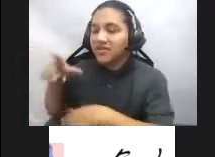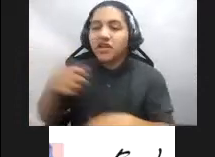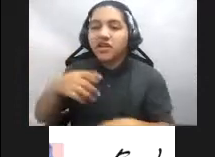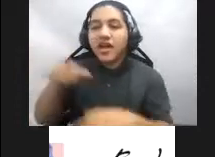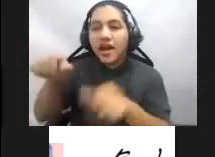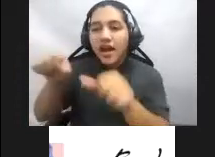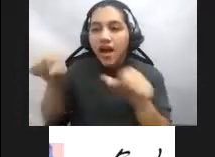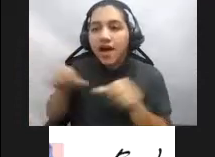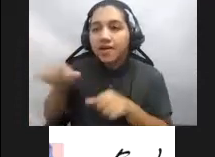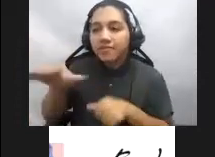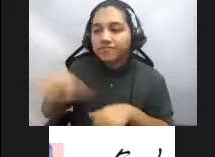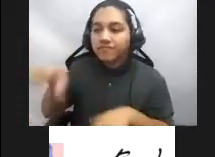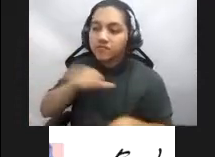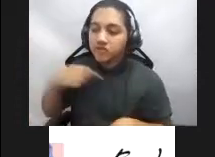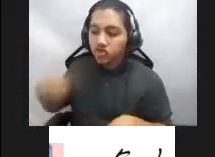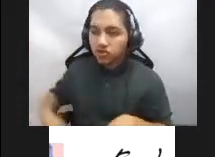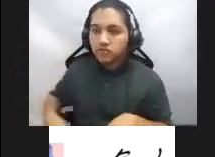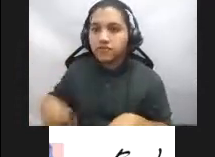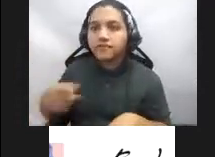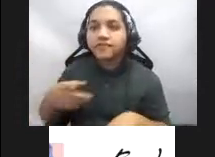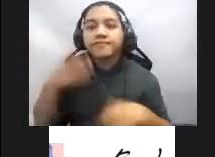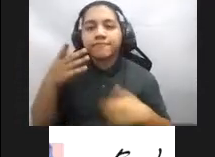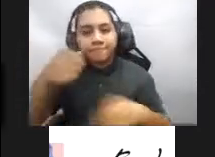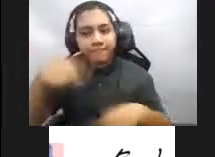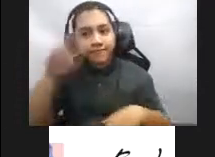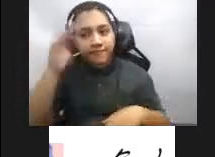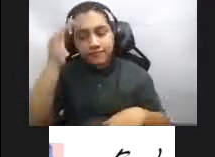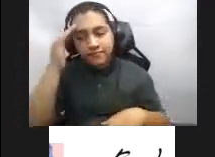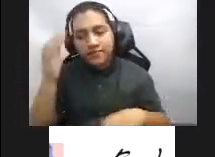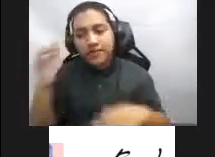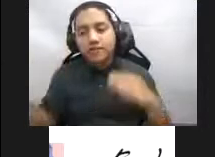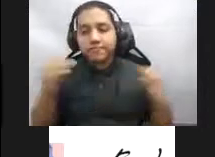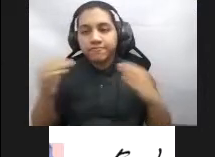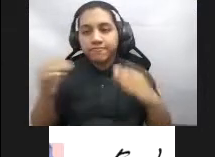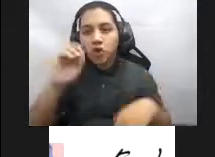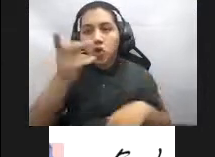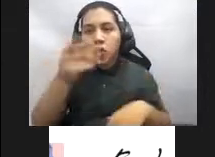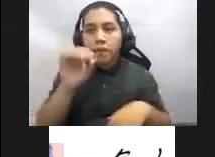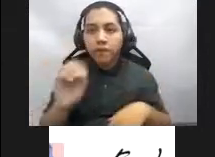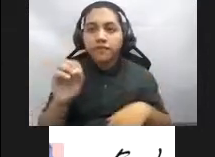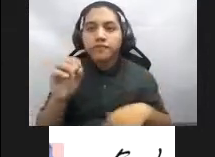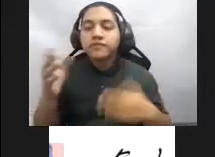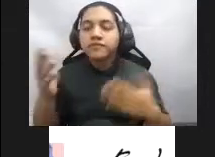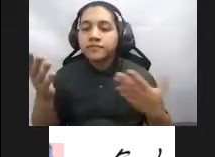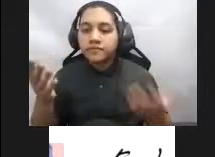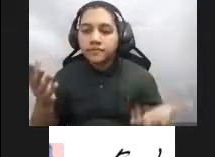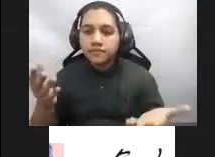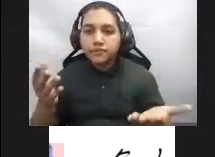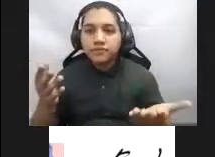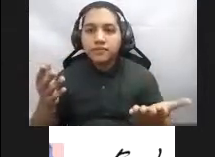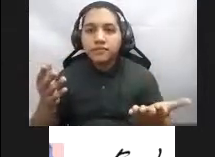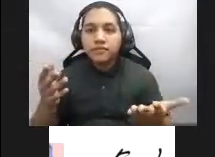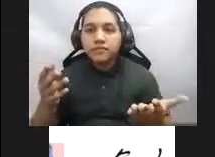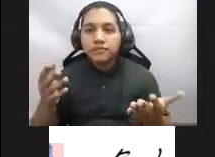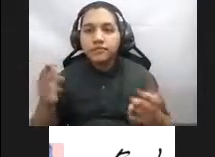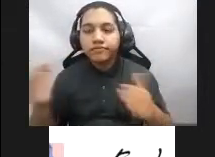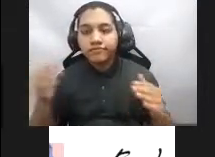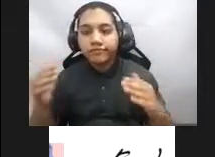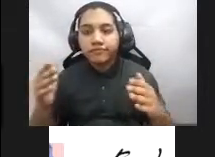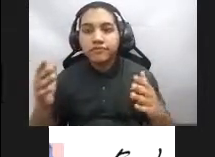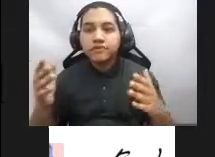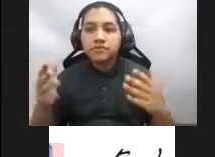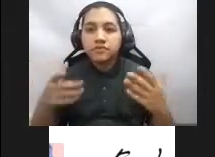como consecuencia de estas guerras de opio y de los resultados, Hong Kong fue